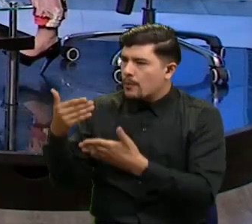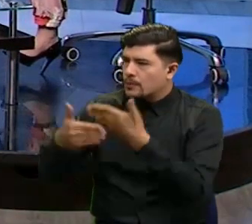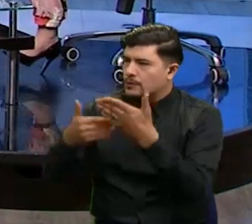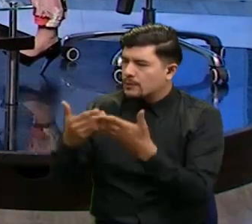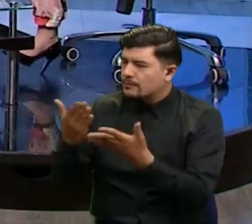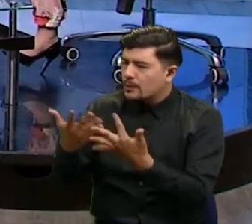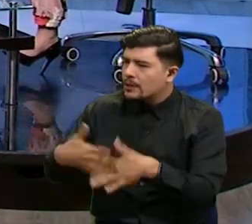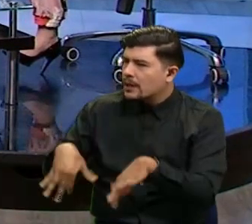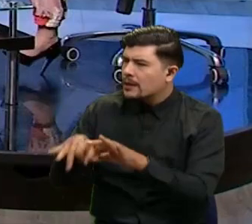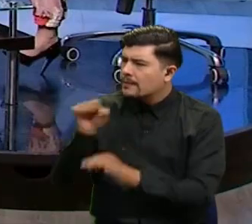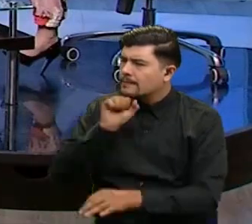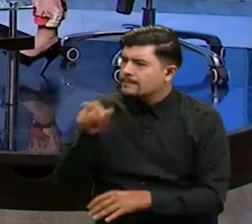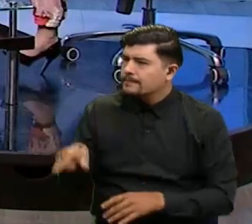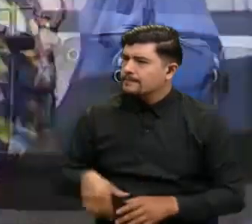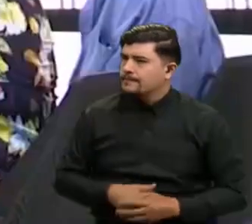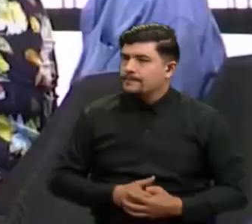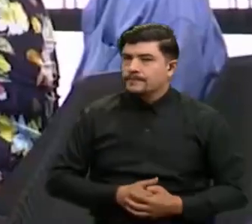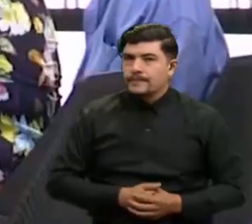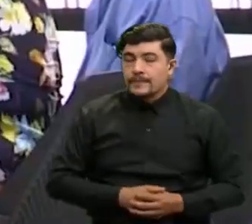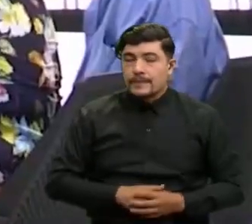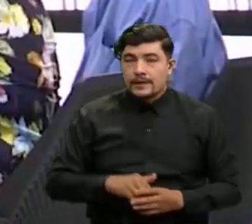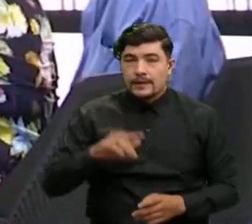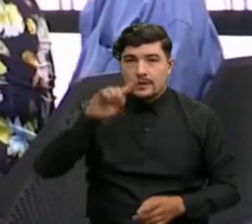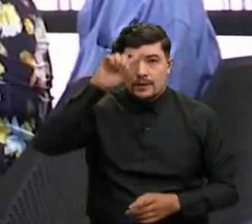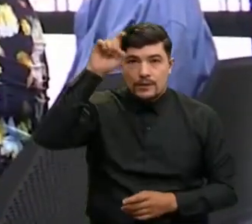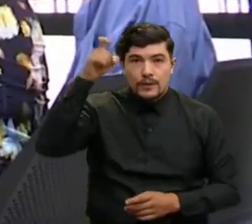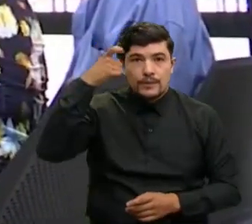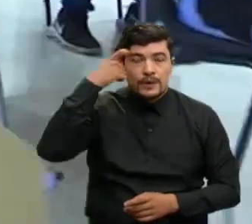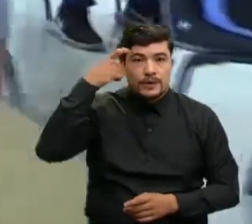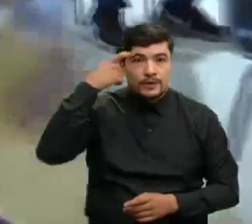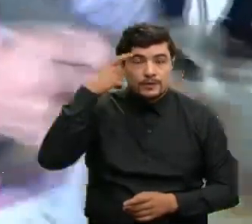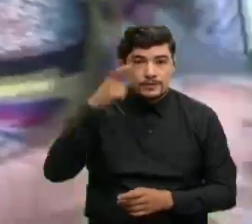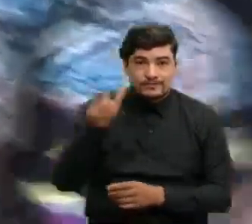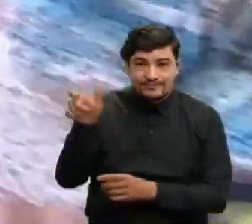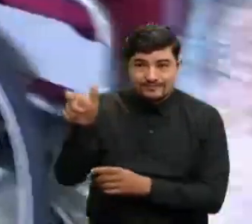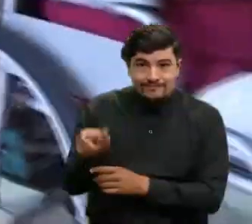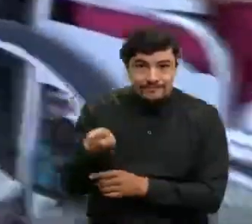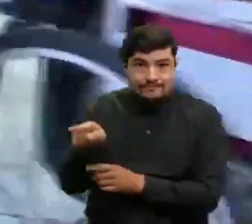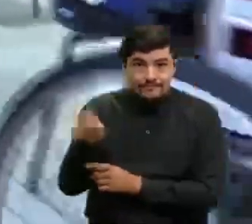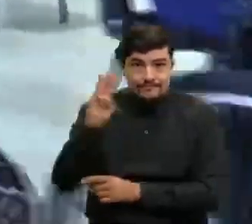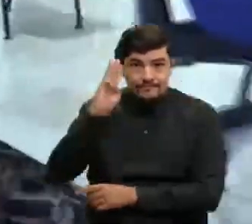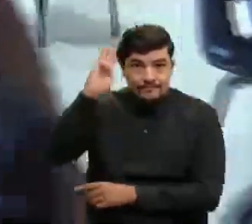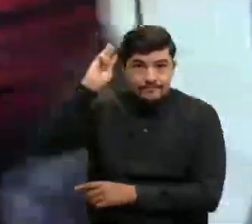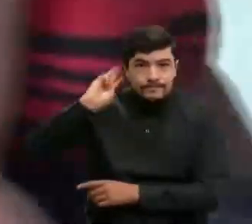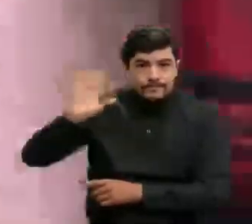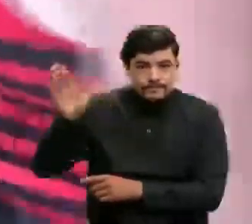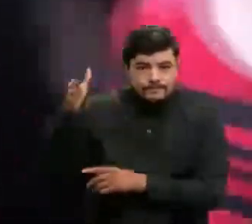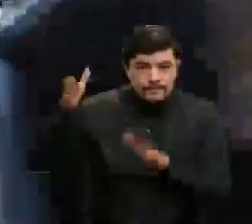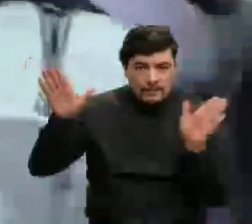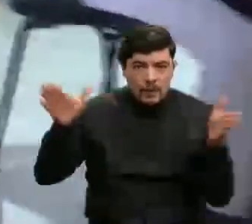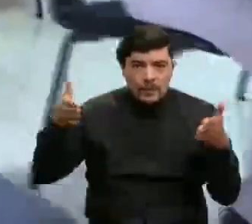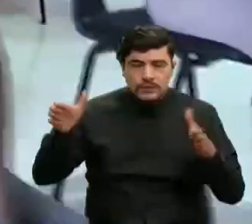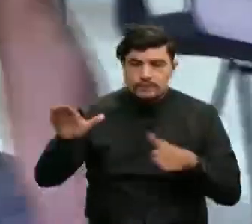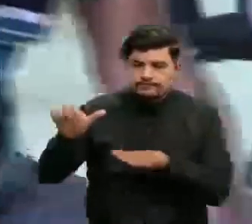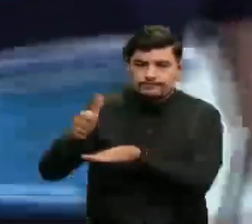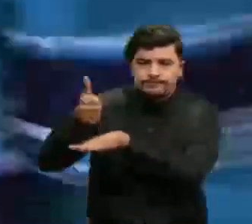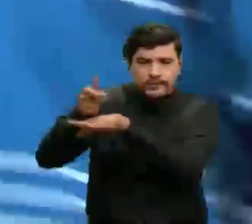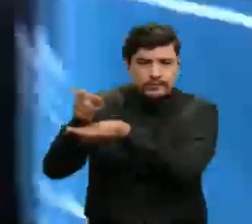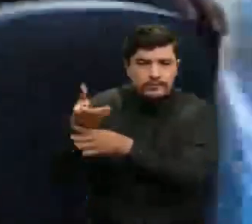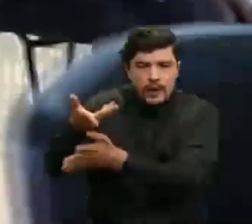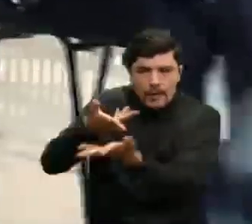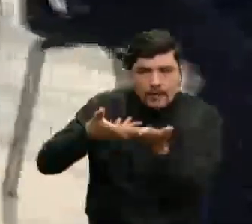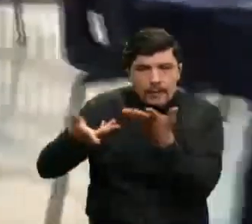Bueno, esta estrategia del gobierno Siempre Santander, en cabeza de nuestro gobernador, el doctor Mauricio Aguilar Hurtado, busca que todos